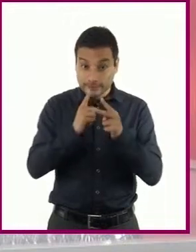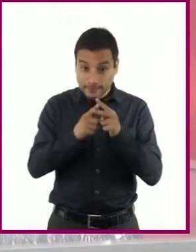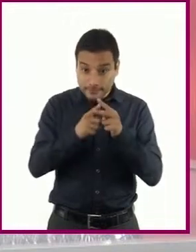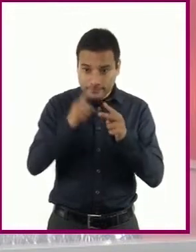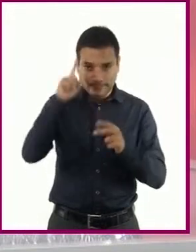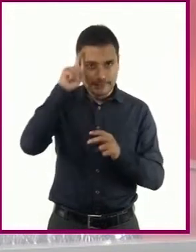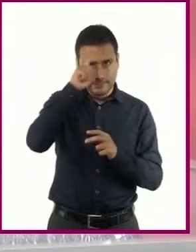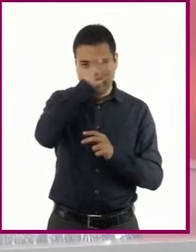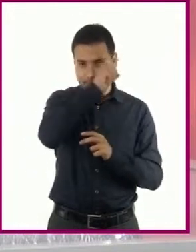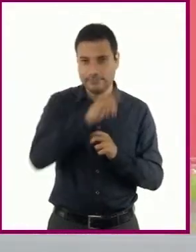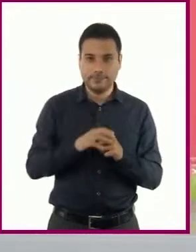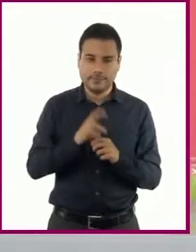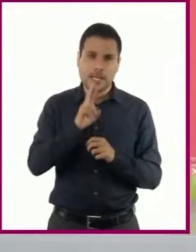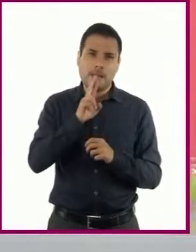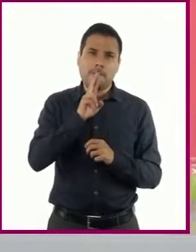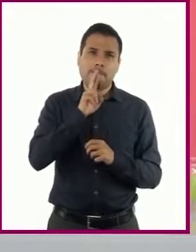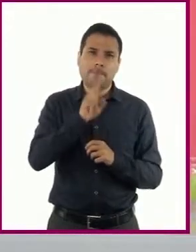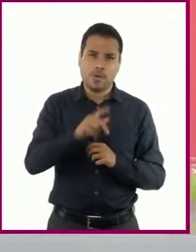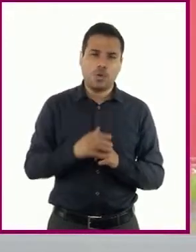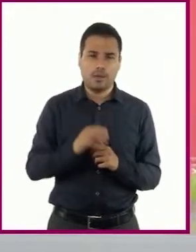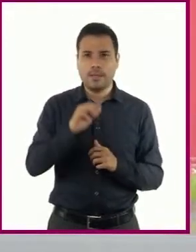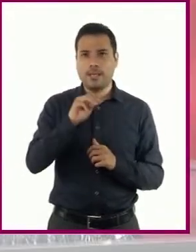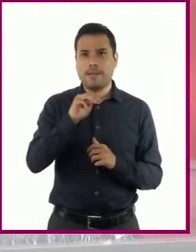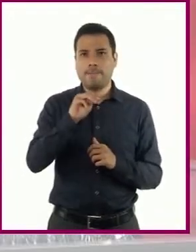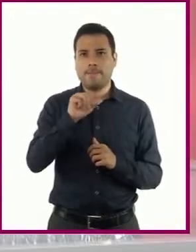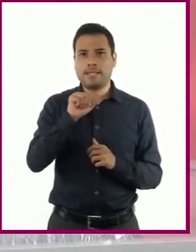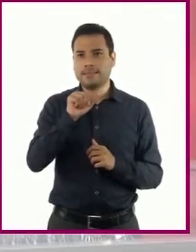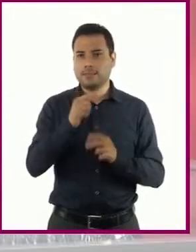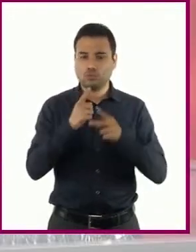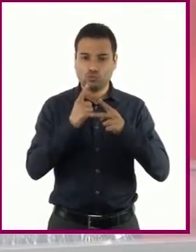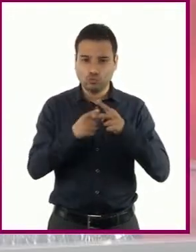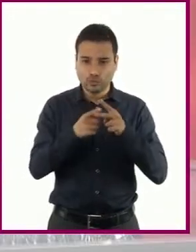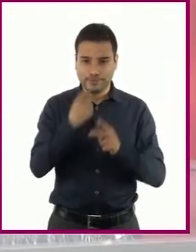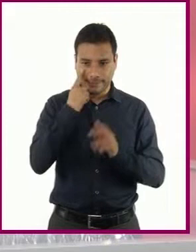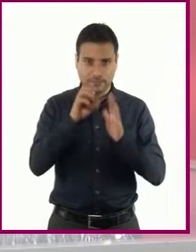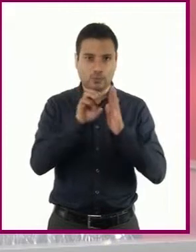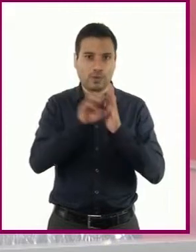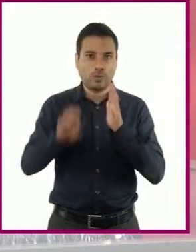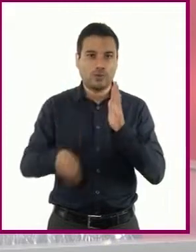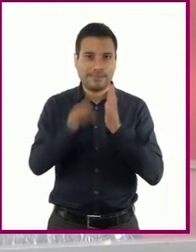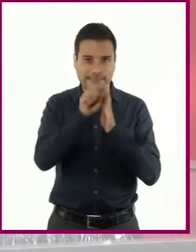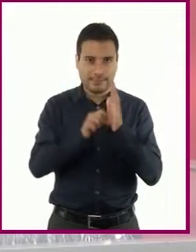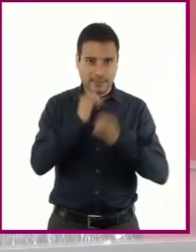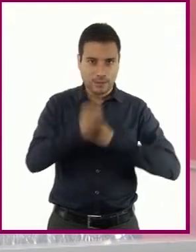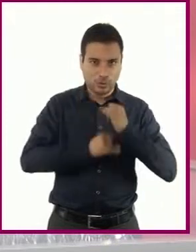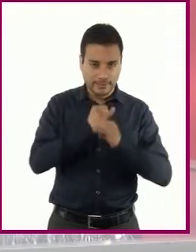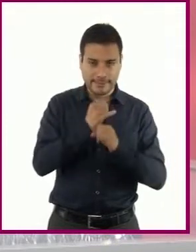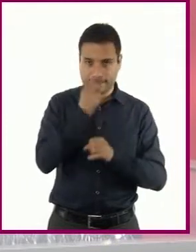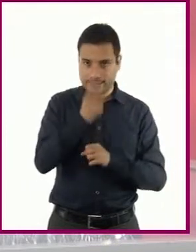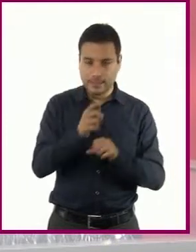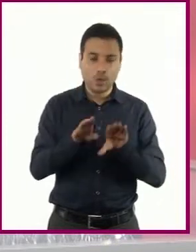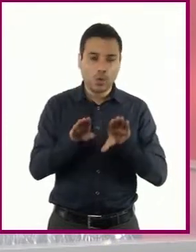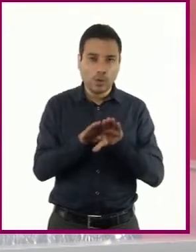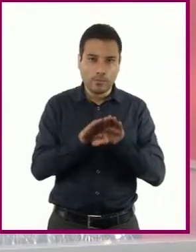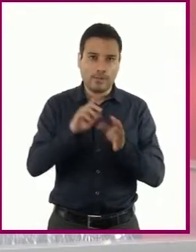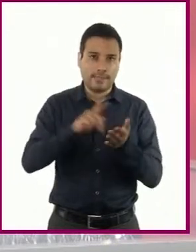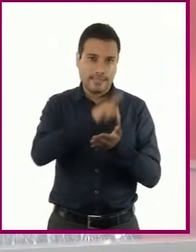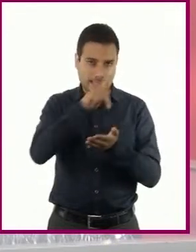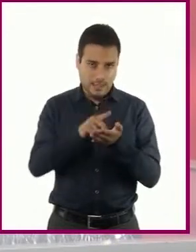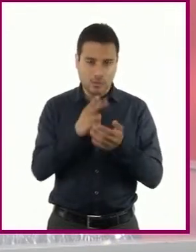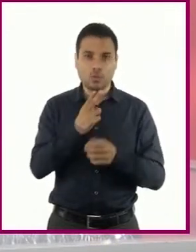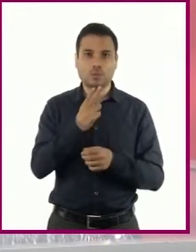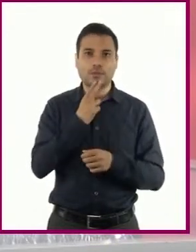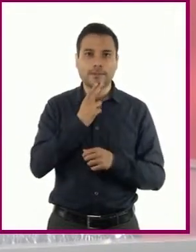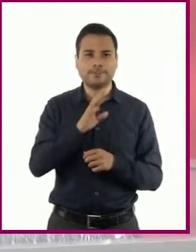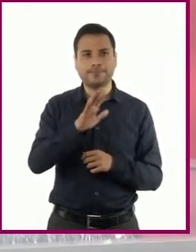que podríamos medir su masa. De acuerdo con la unidad de medida del Sistema Internacional, se mide en kilogramos.